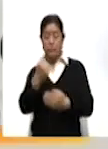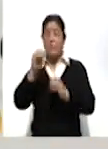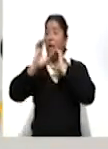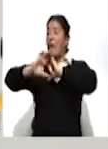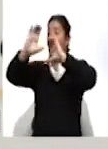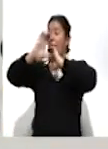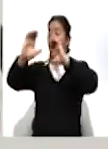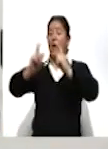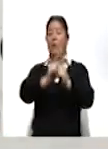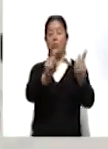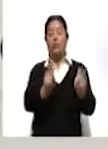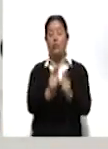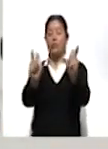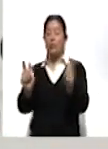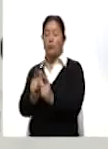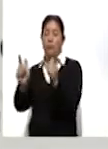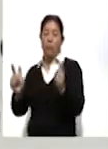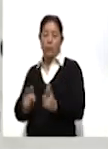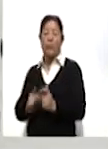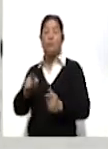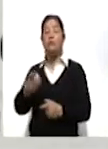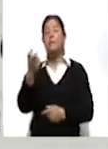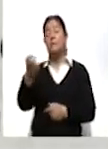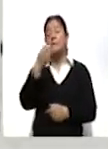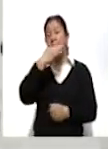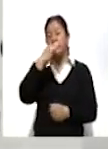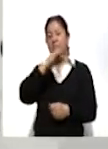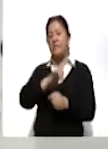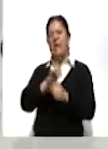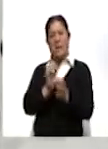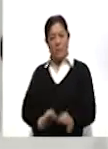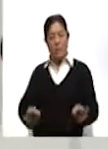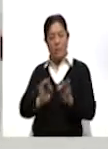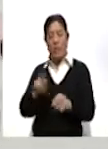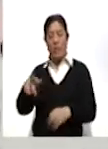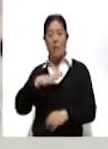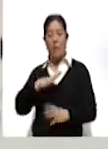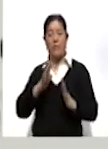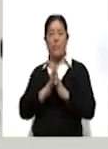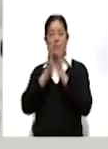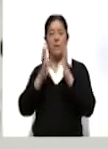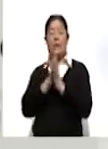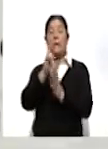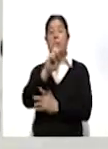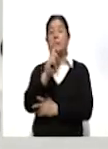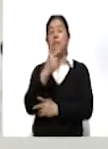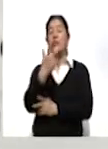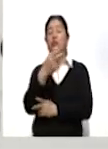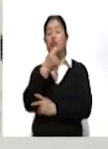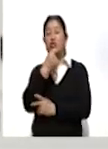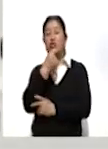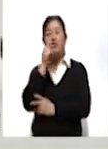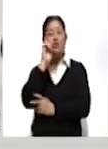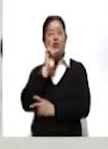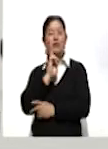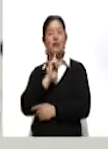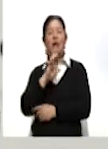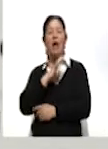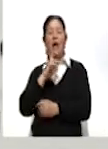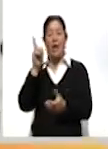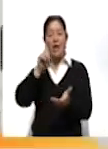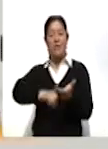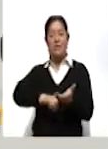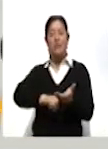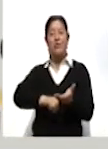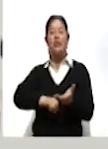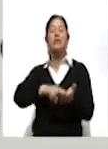Y bueno, lo interesante de este festival es que estuvieron participando 88 niñas que forman parte de los 37